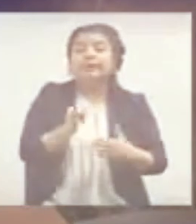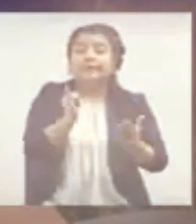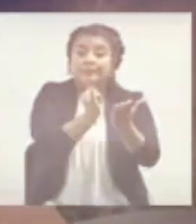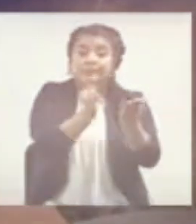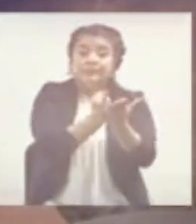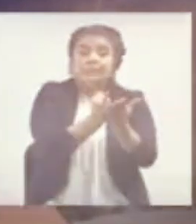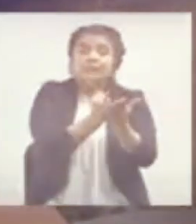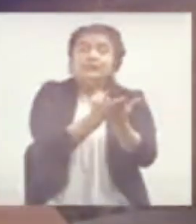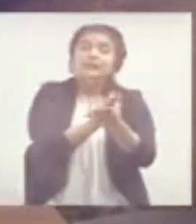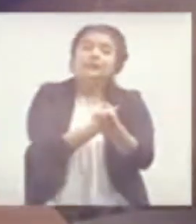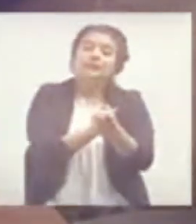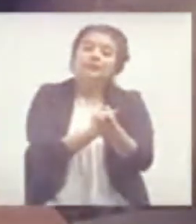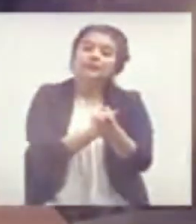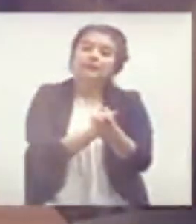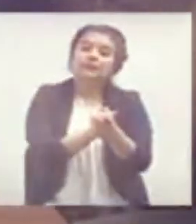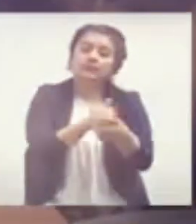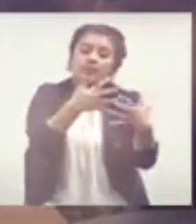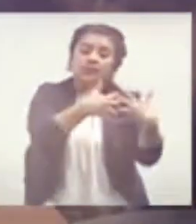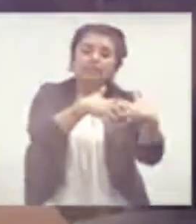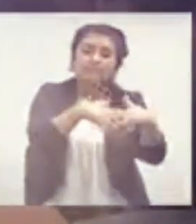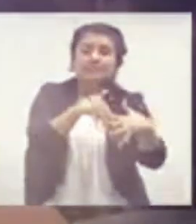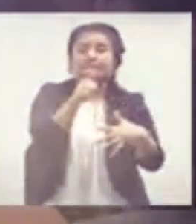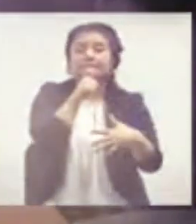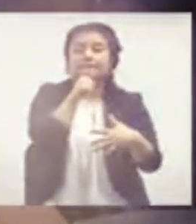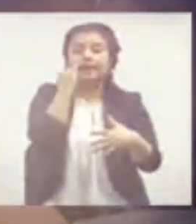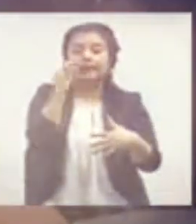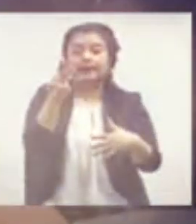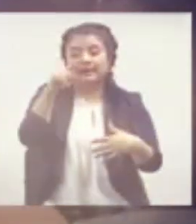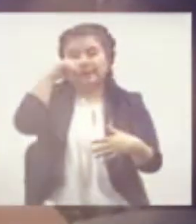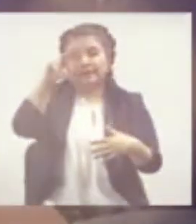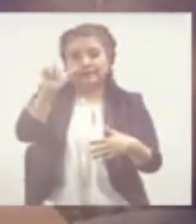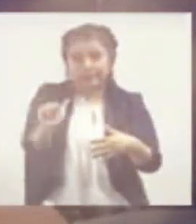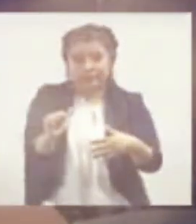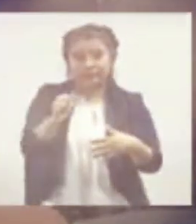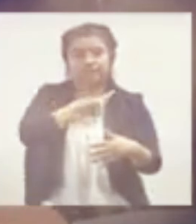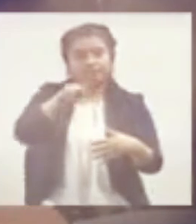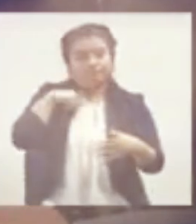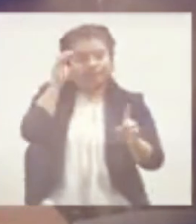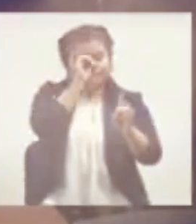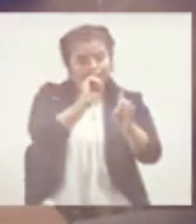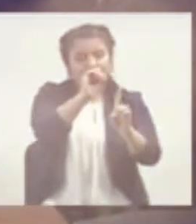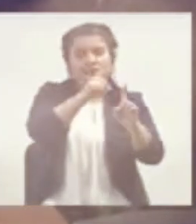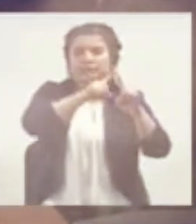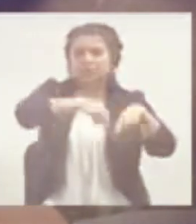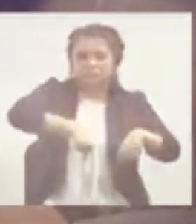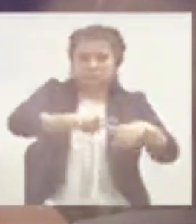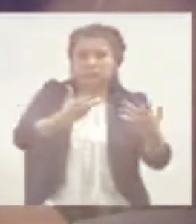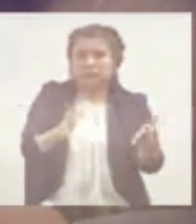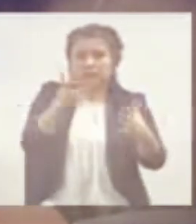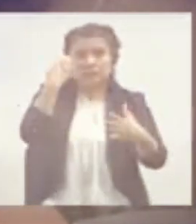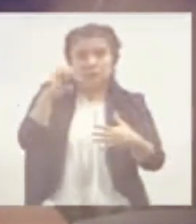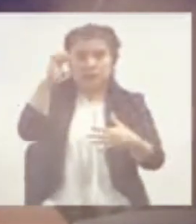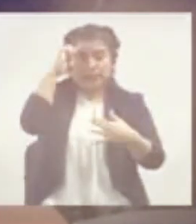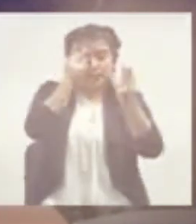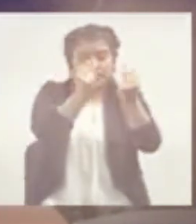de los Trabajadores de la Empresa Privada, IRTRA. Es de nuestra consideración que el fracaso o desacierto en las políticas